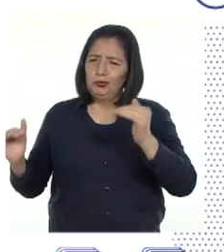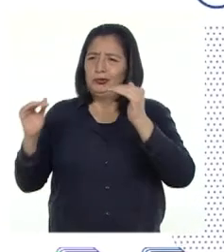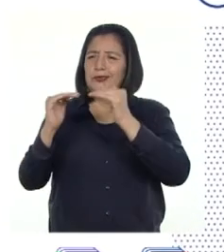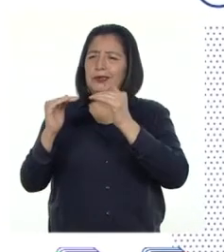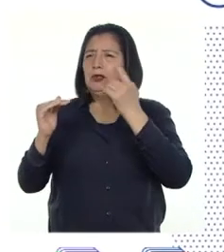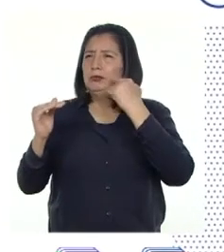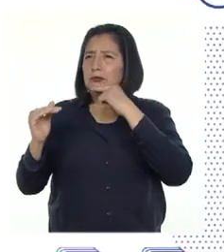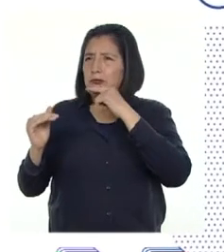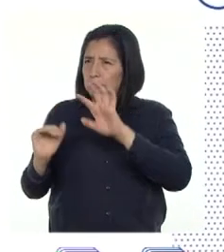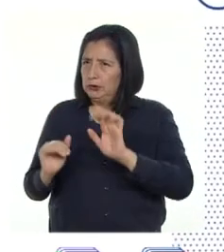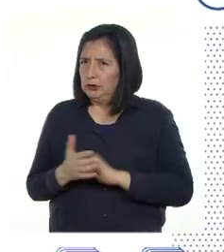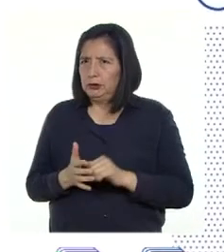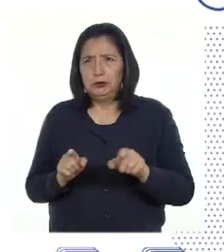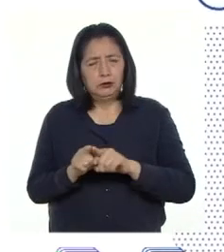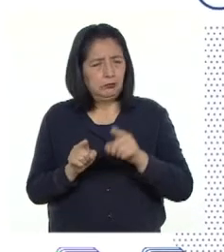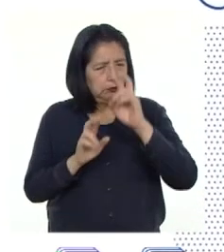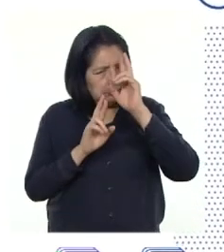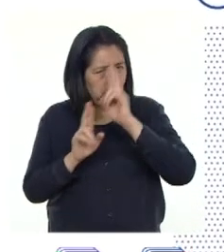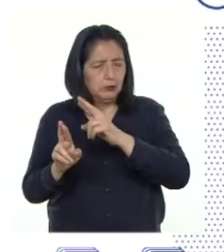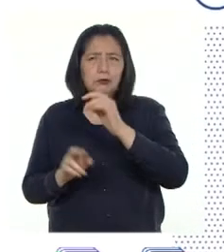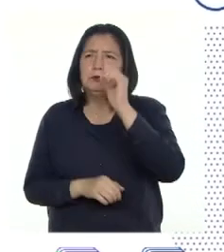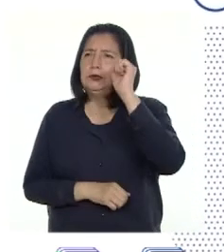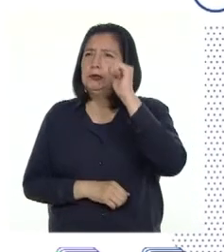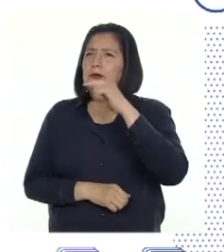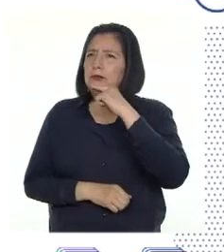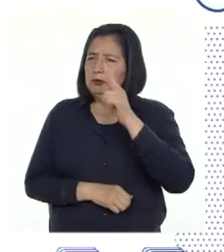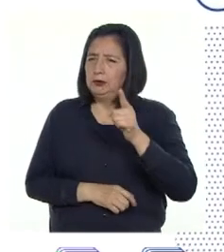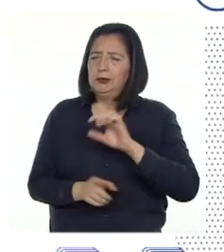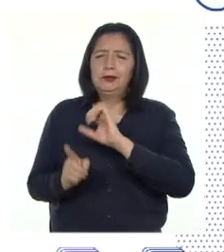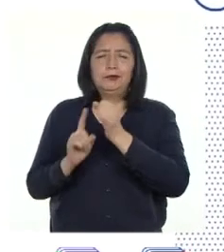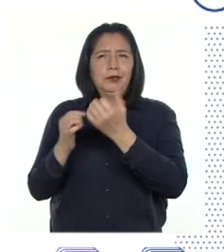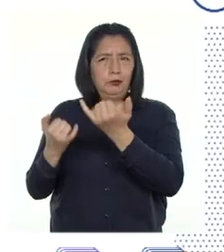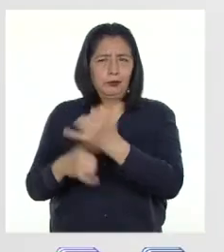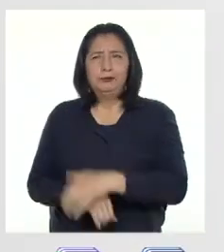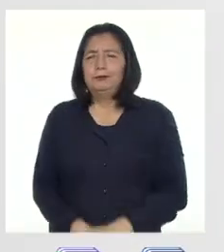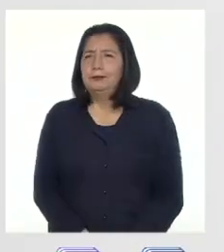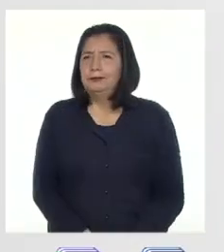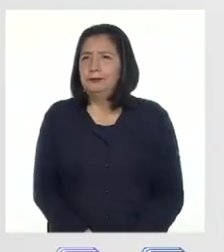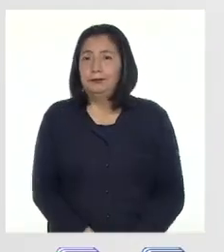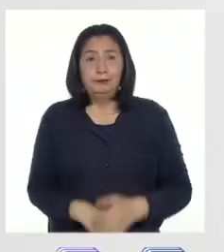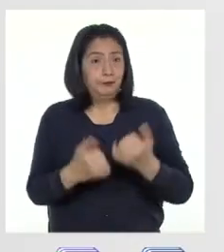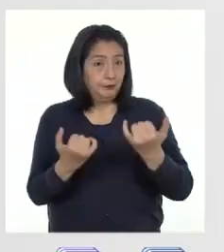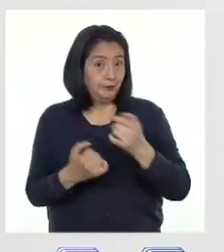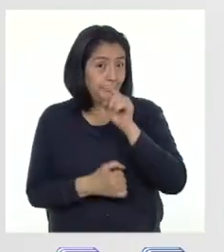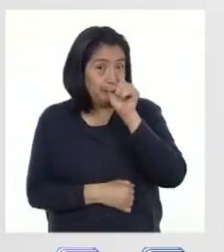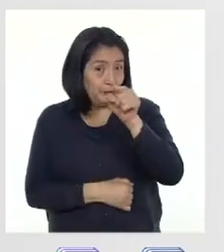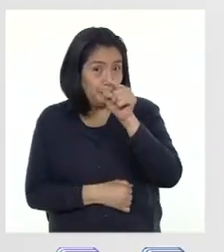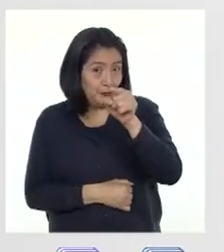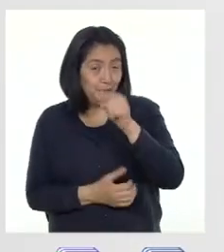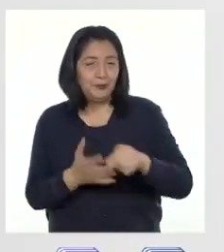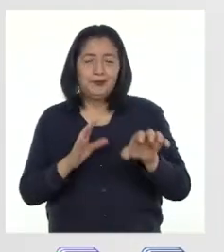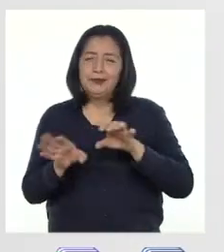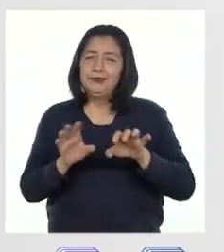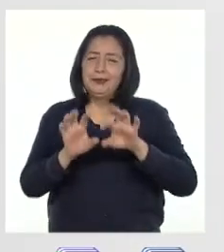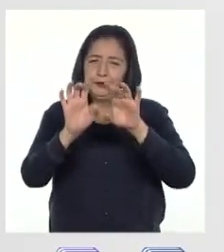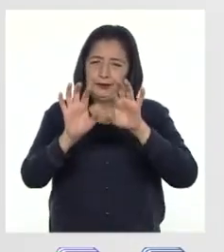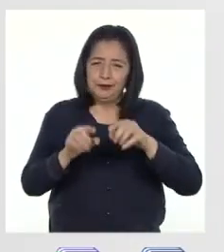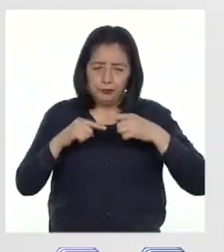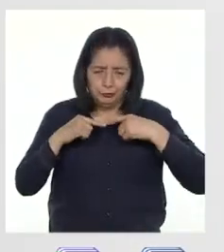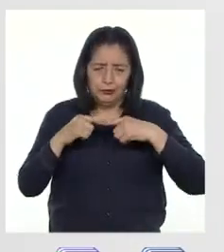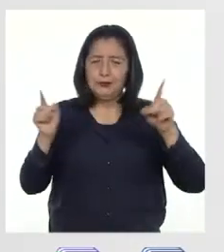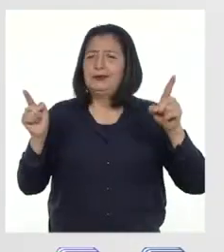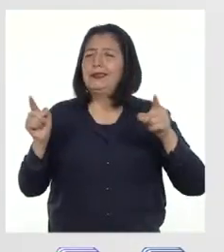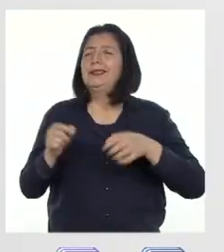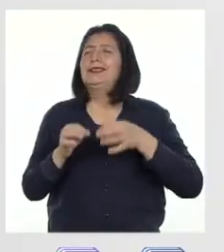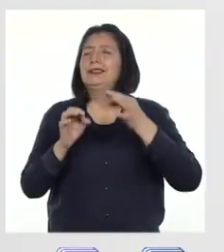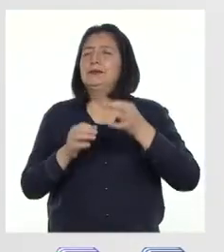entre hombres y mujeres, así como el respeto a los derechos de la mujer en la sociedad actual. ahora es tu turno de crear un mensaje claro y